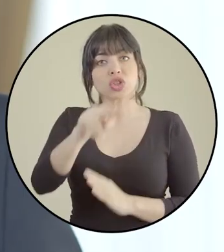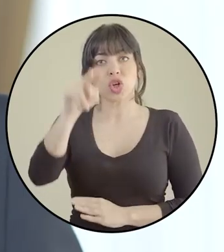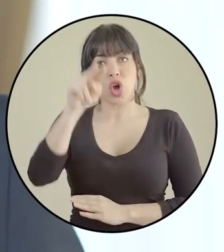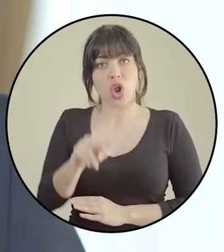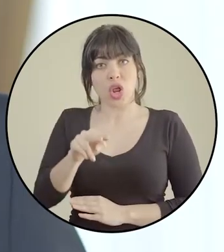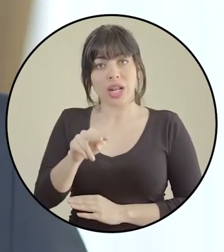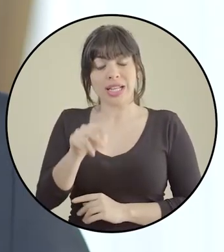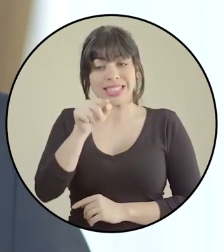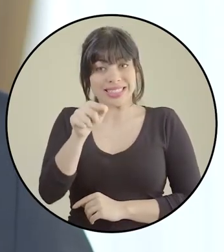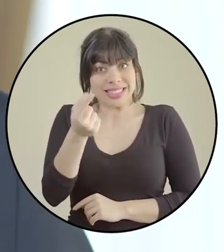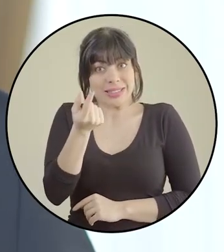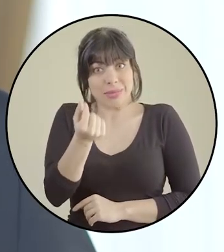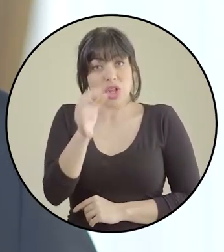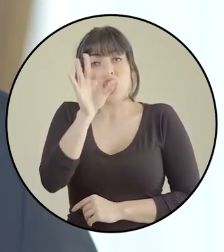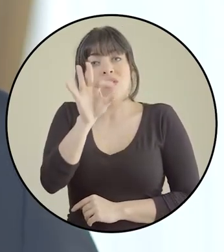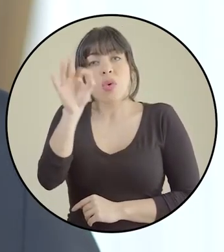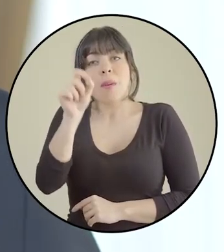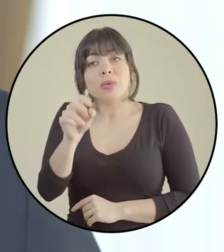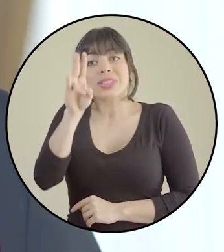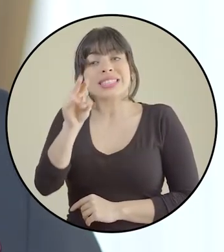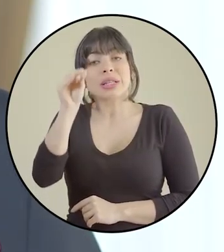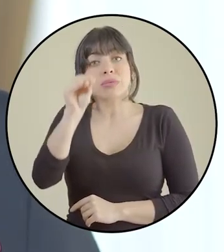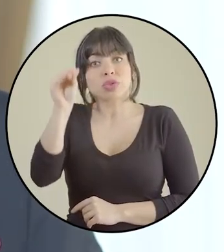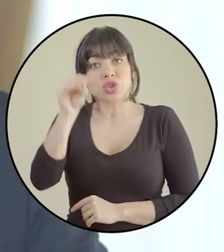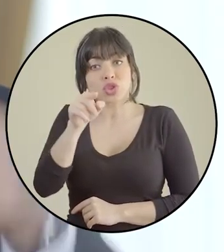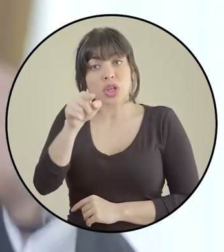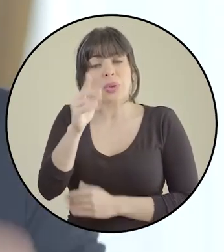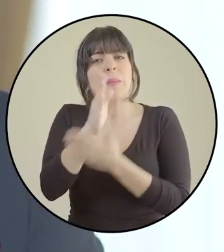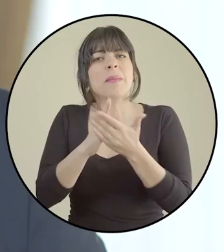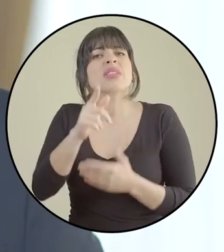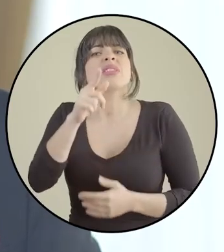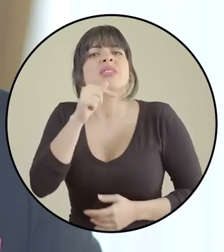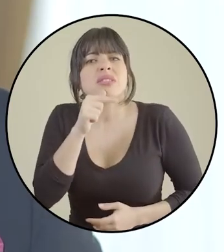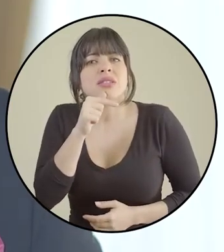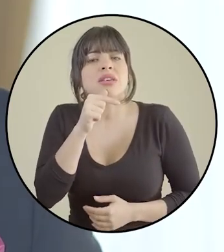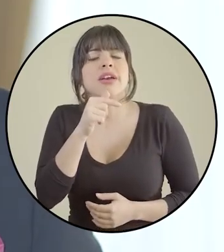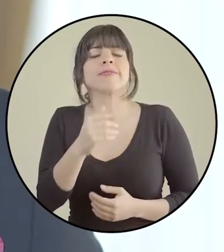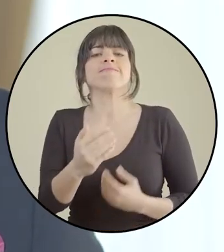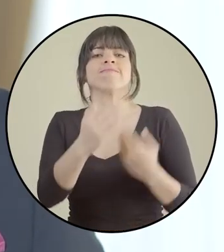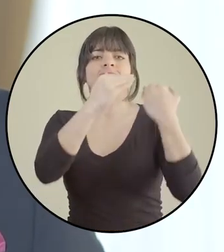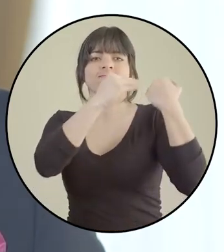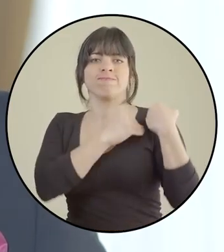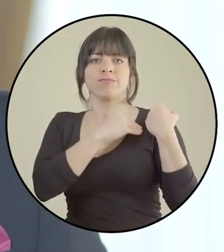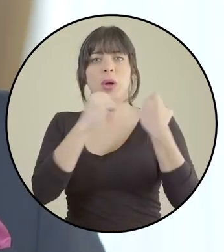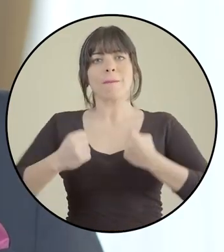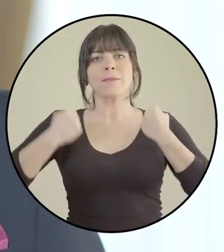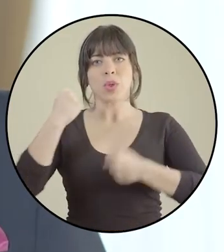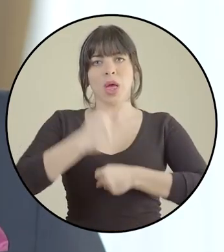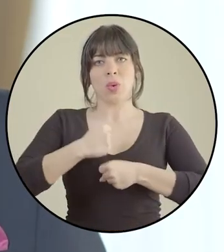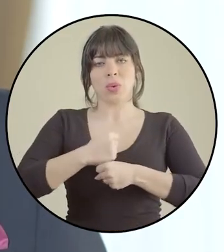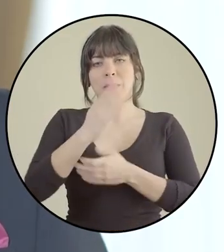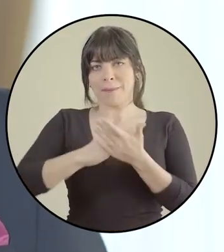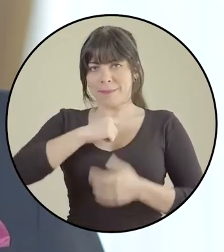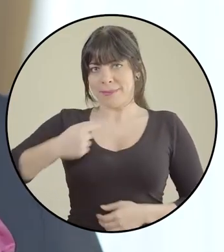El 99,7% de ese recorte recae exclusivamente en el Poder Ejecutivo.